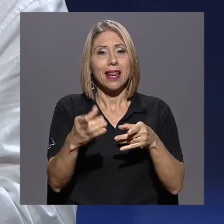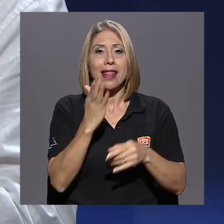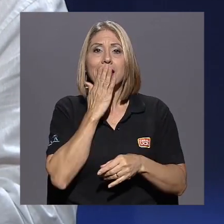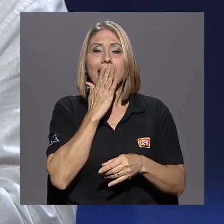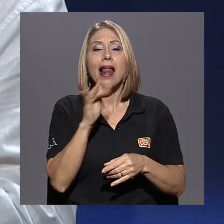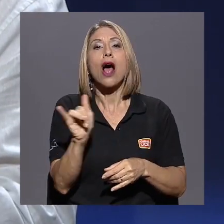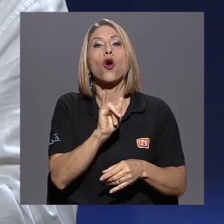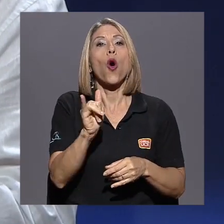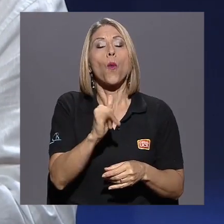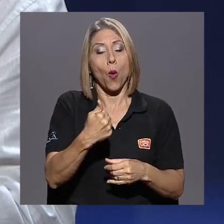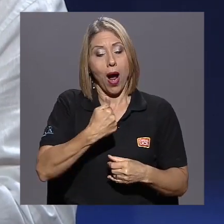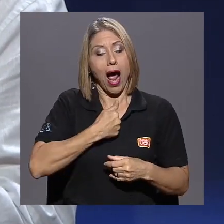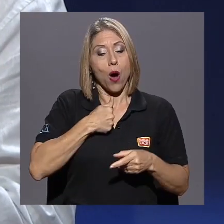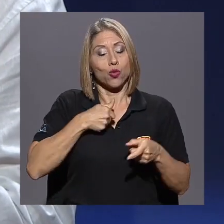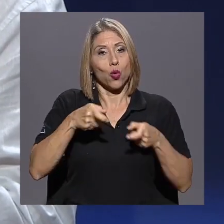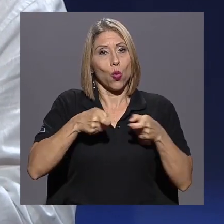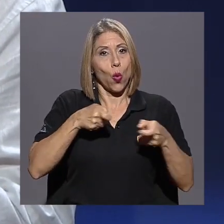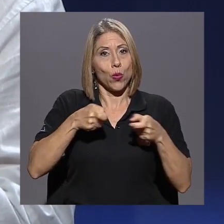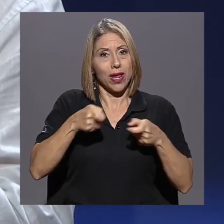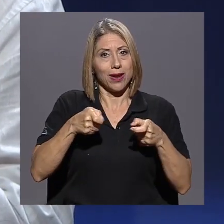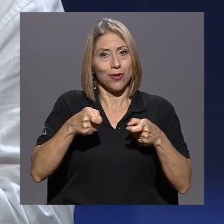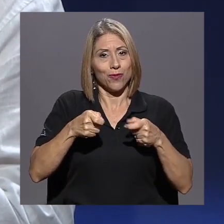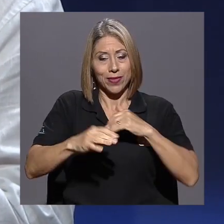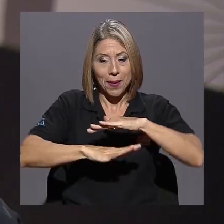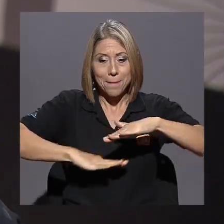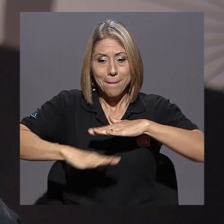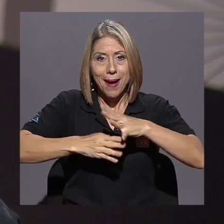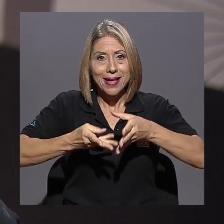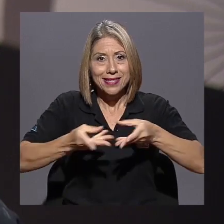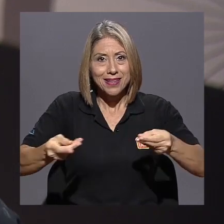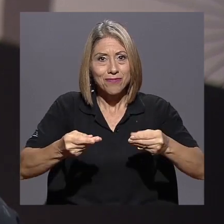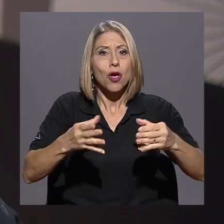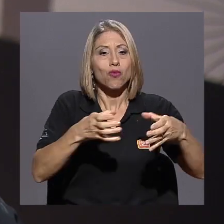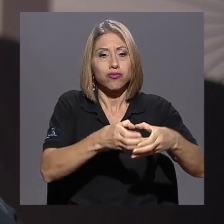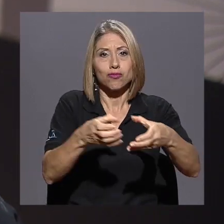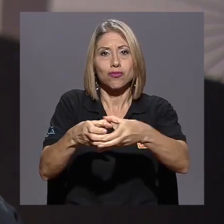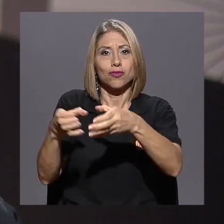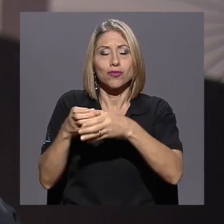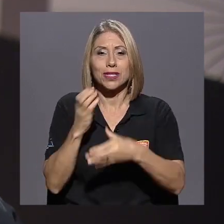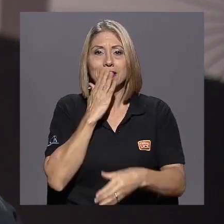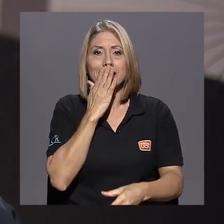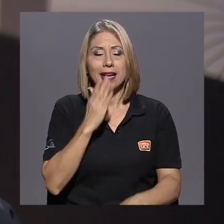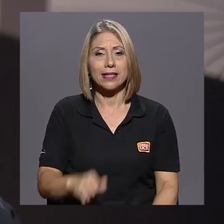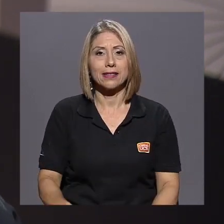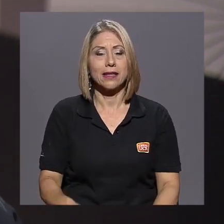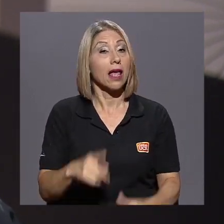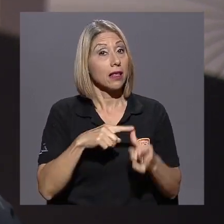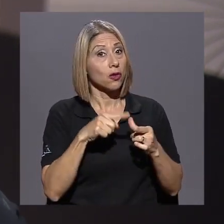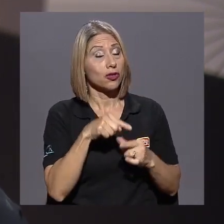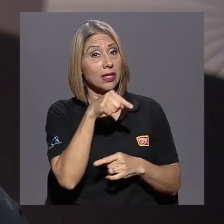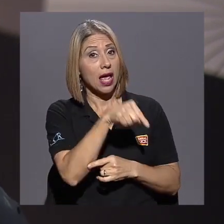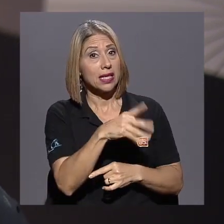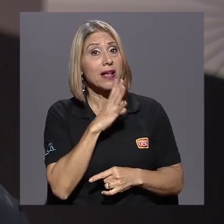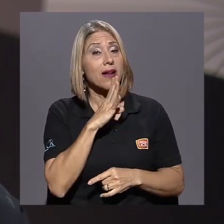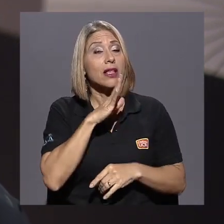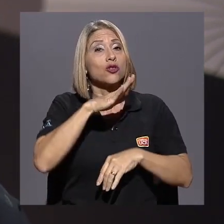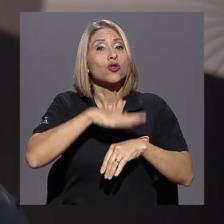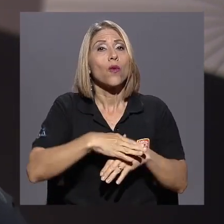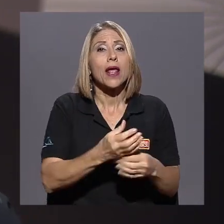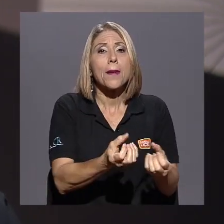territorial por parte de grupos indígenas y ahí nos estás hablando entonces de este